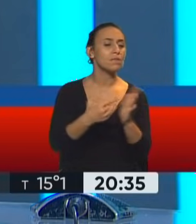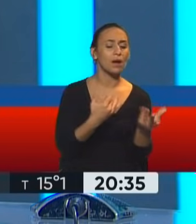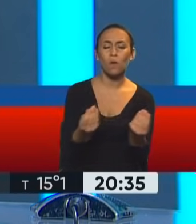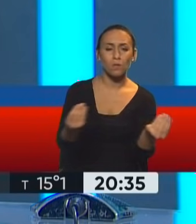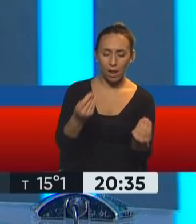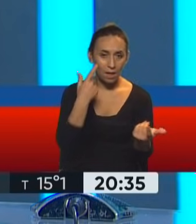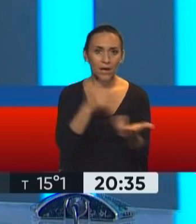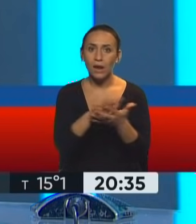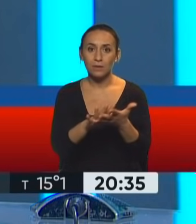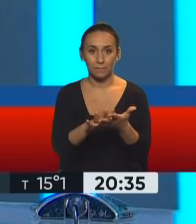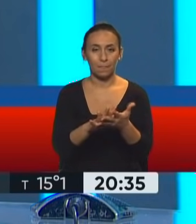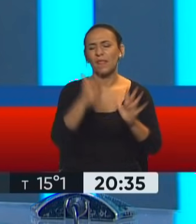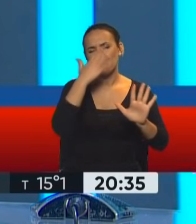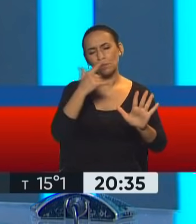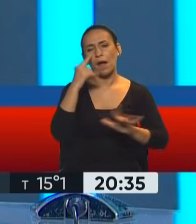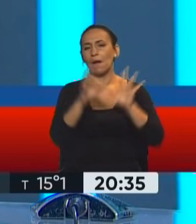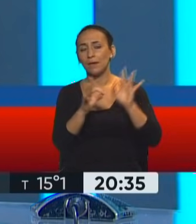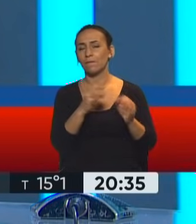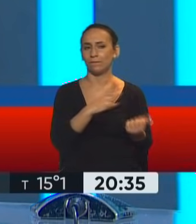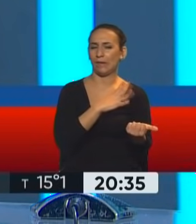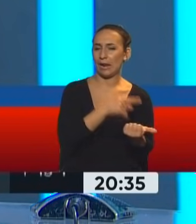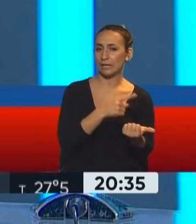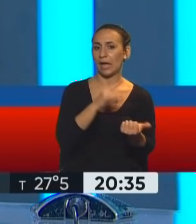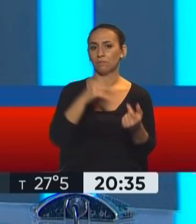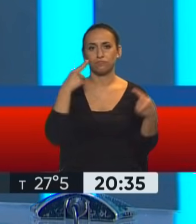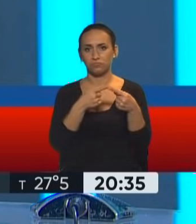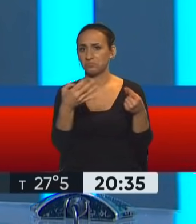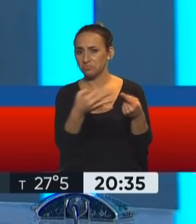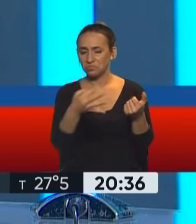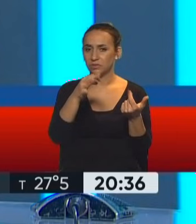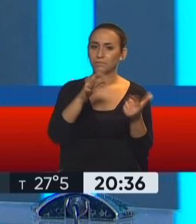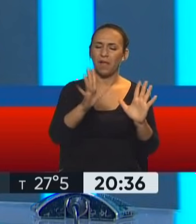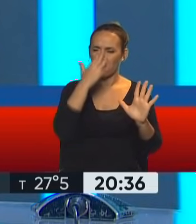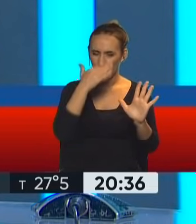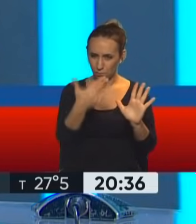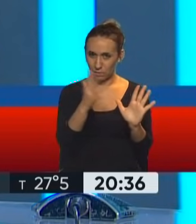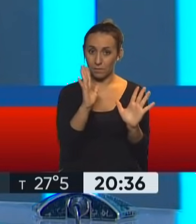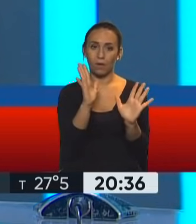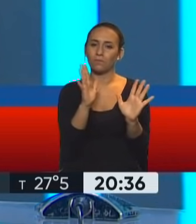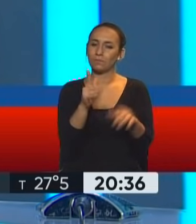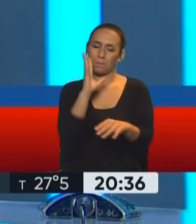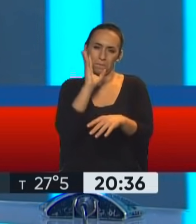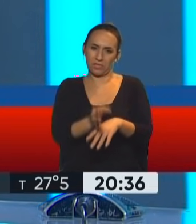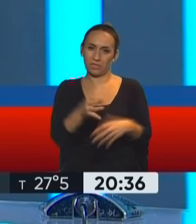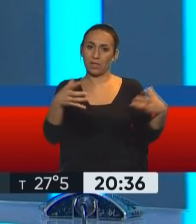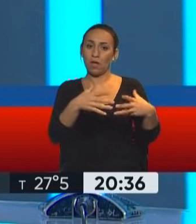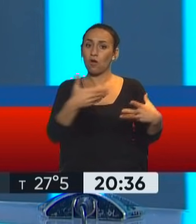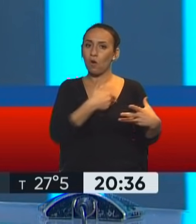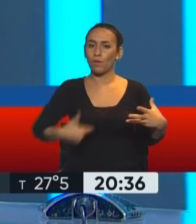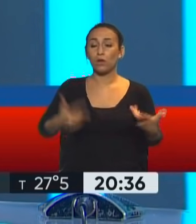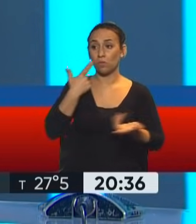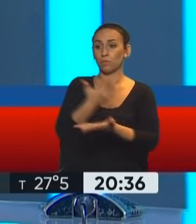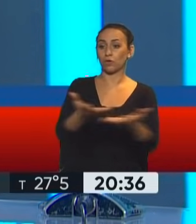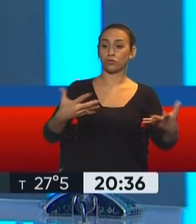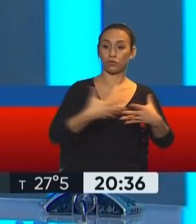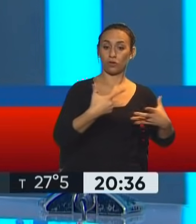Después podemos evaluar si falta, si no, a dónde apuntan estas medidas básicamente. Pero me parece que lo que mostraron es que había movimientos y que